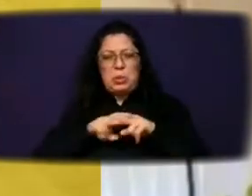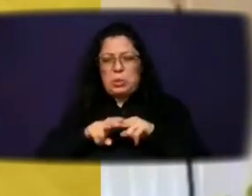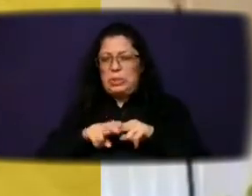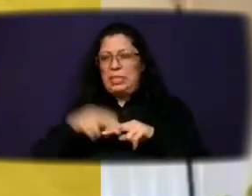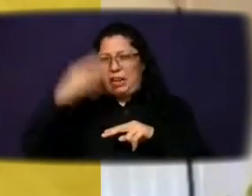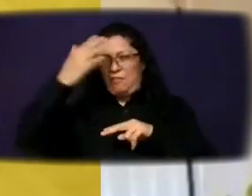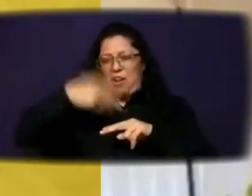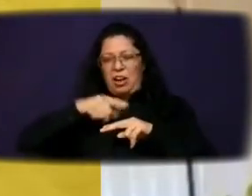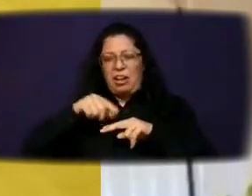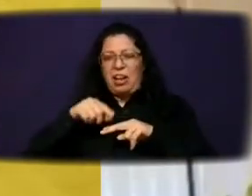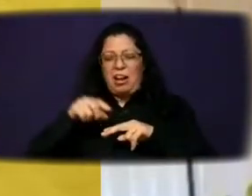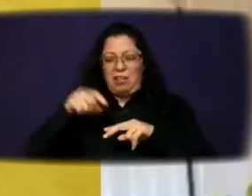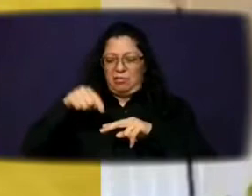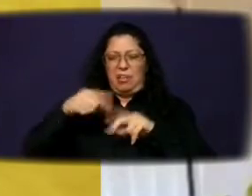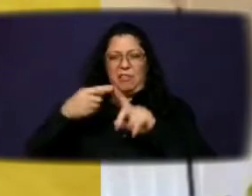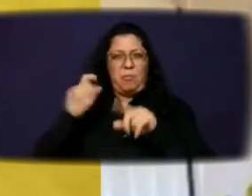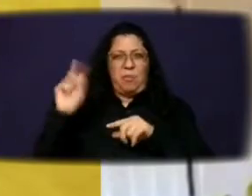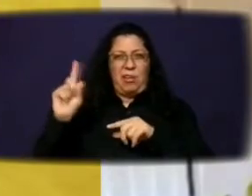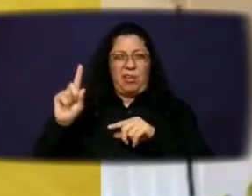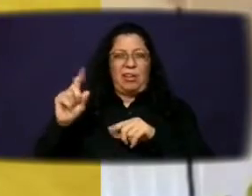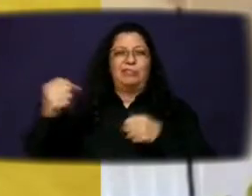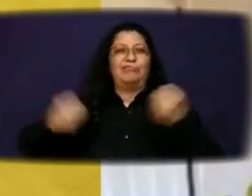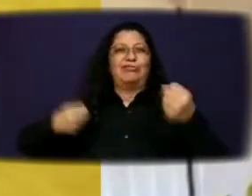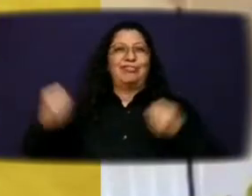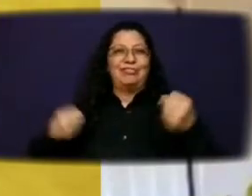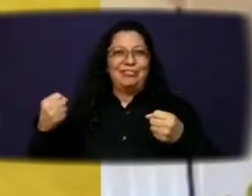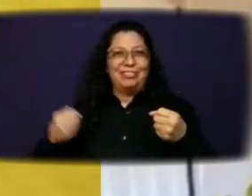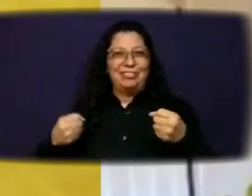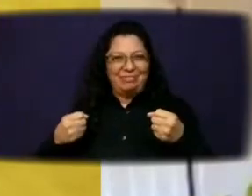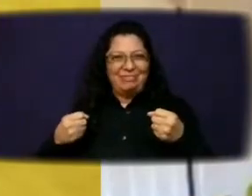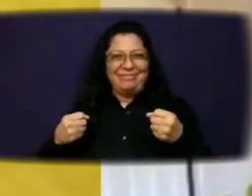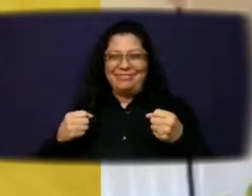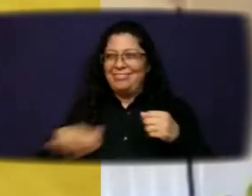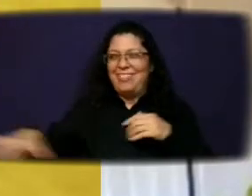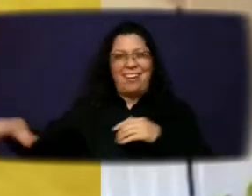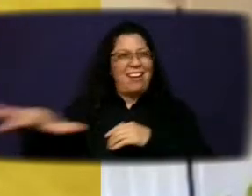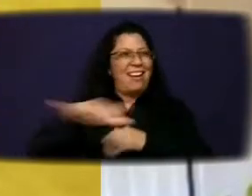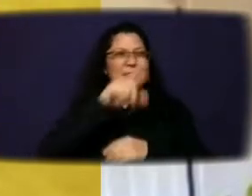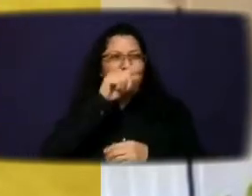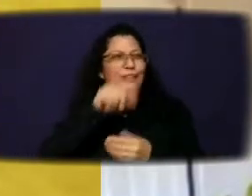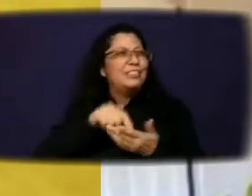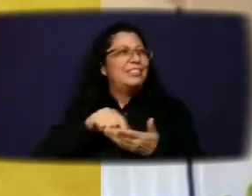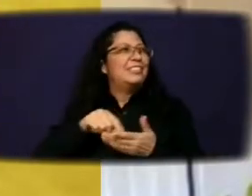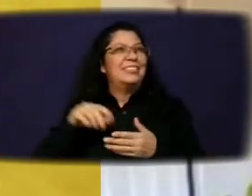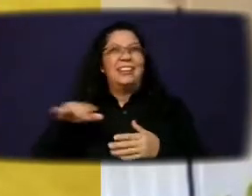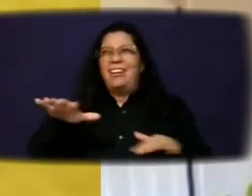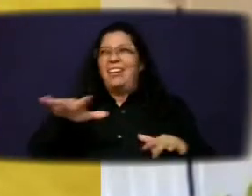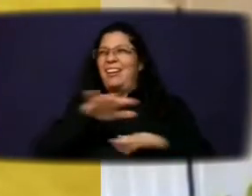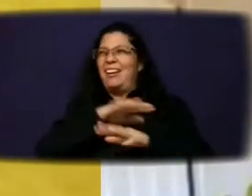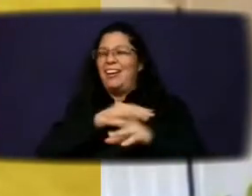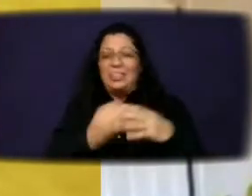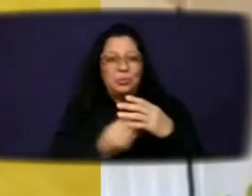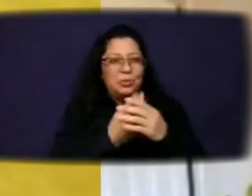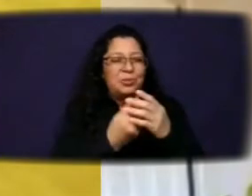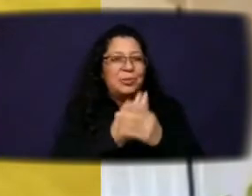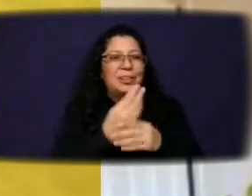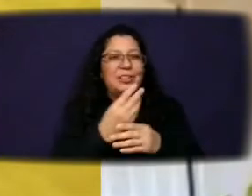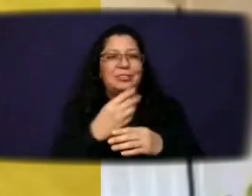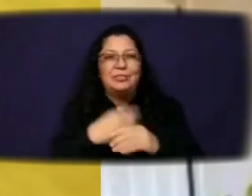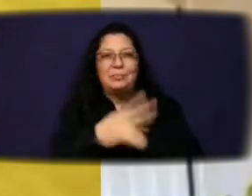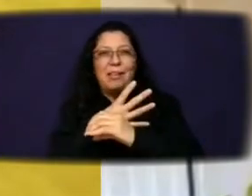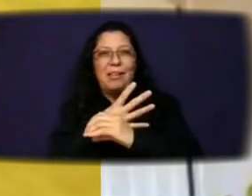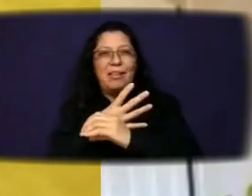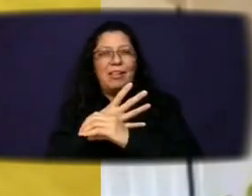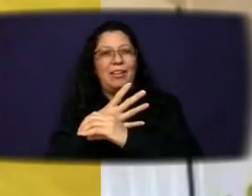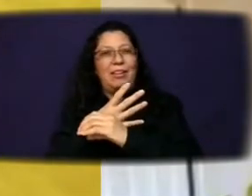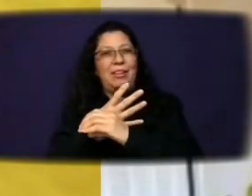una silla enfrente de la casa, gallinas vagando, un jardín de nopal,